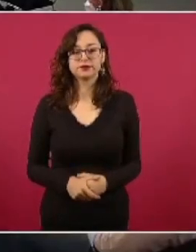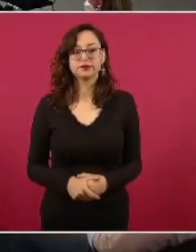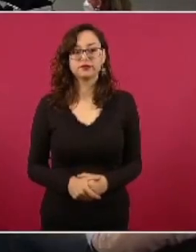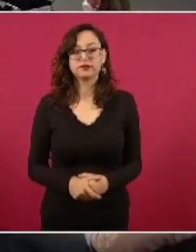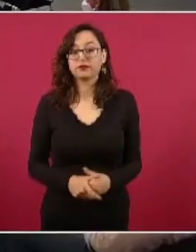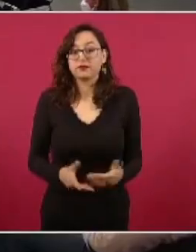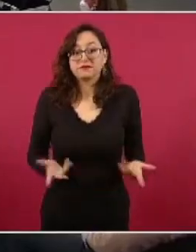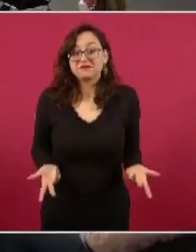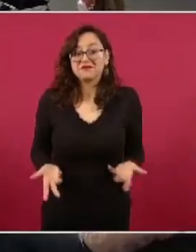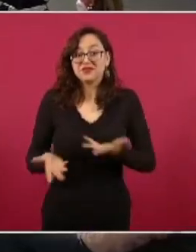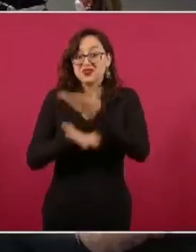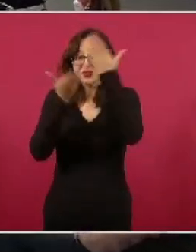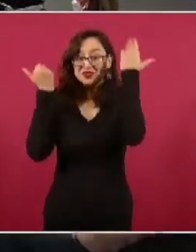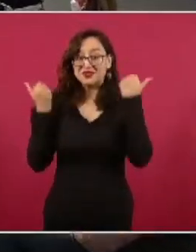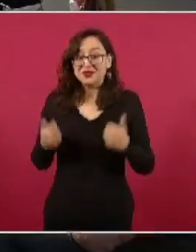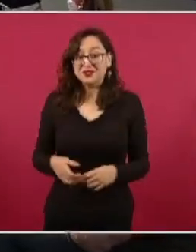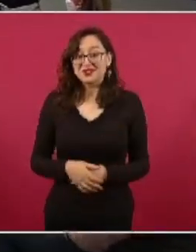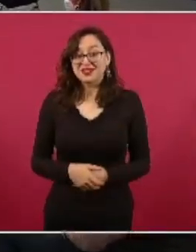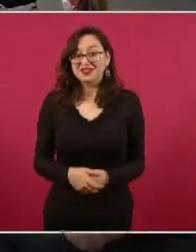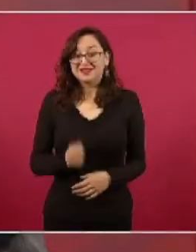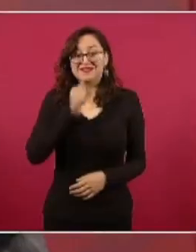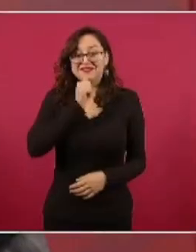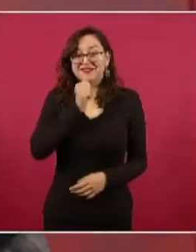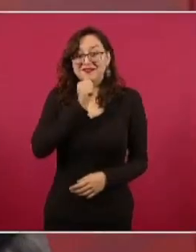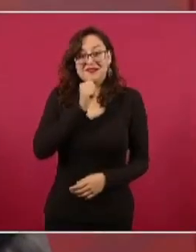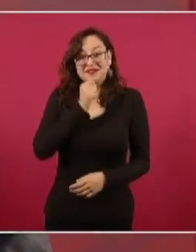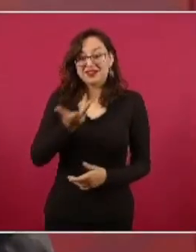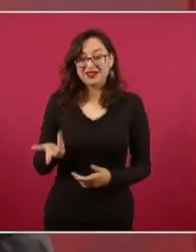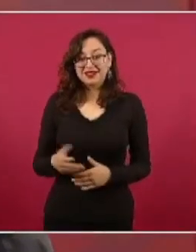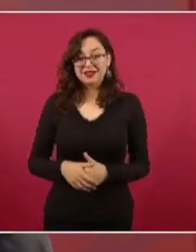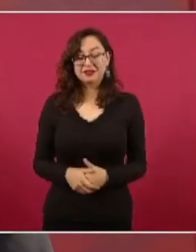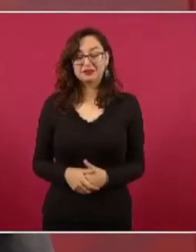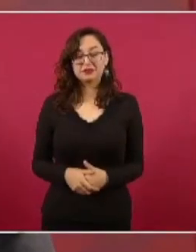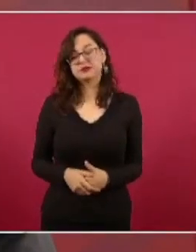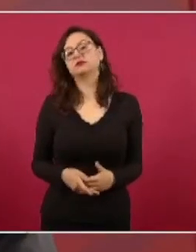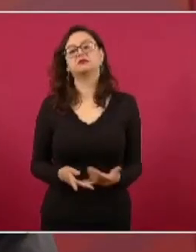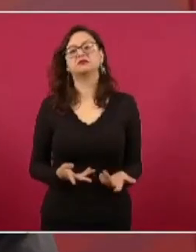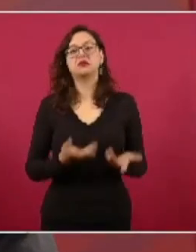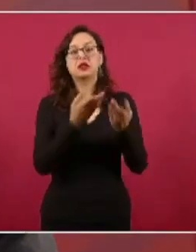No sabemos, es que a lo mejor no se cierra